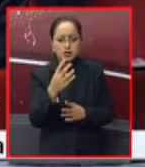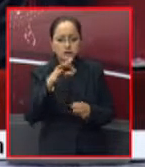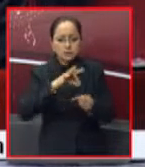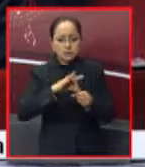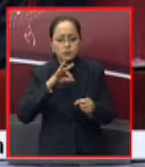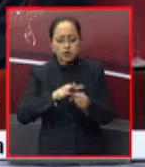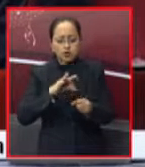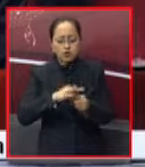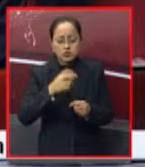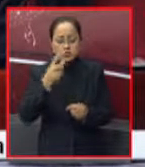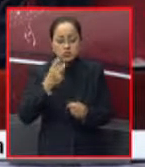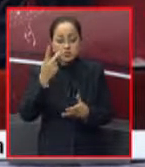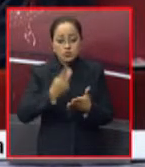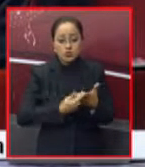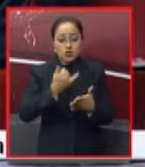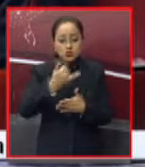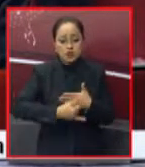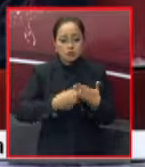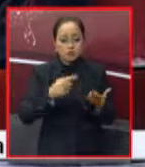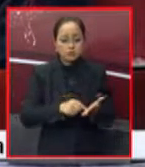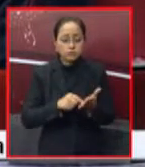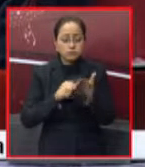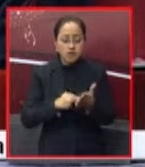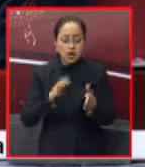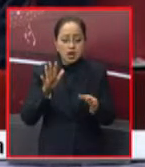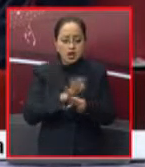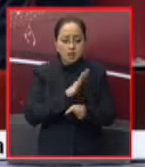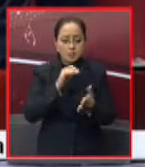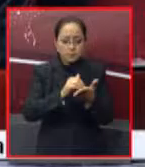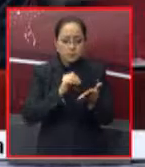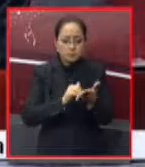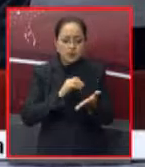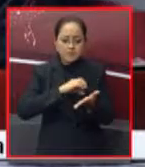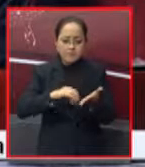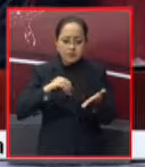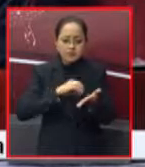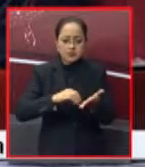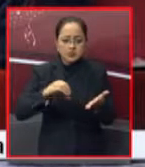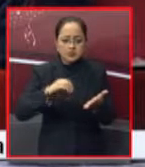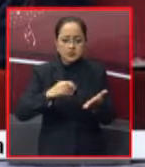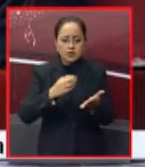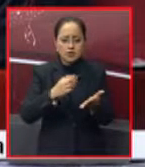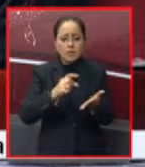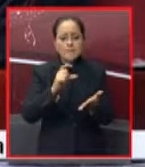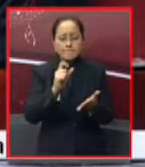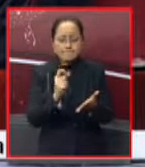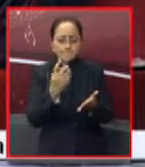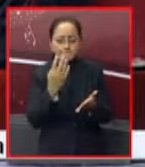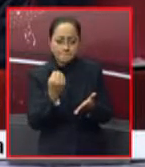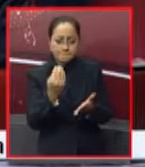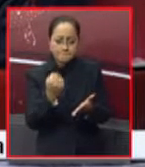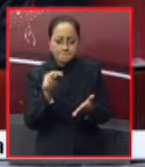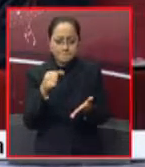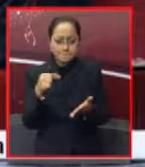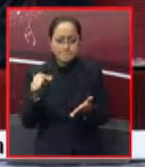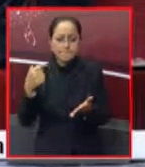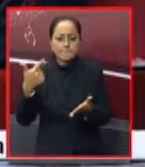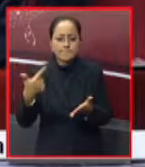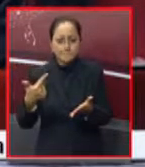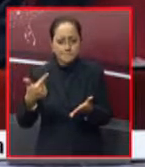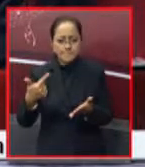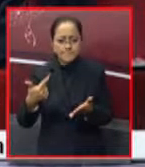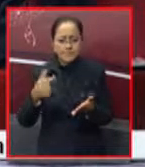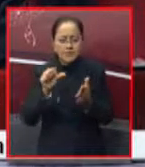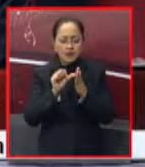el proyecto de decreto por el que se reforma la fracción 29ª G del